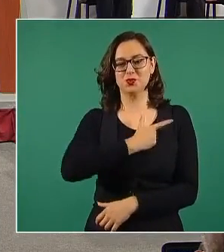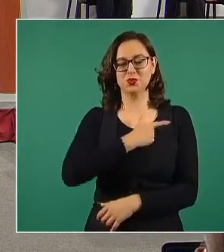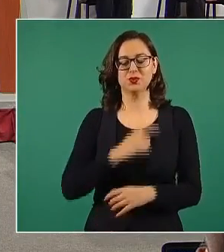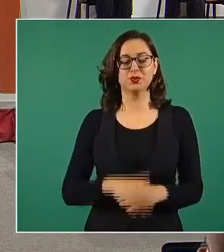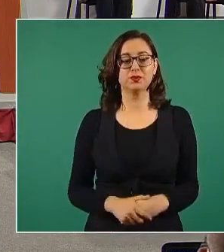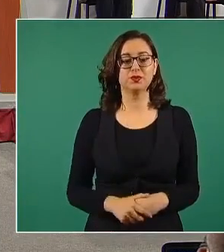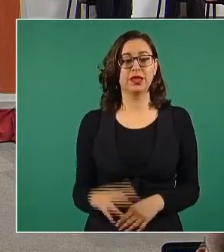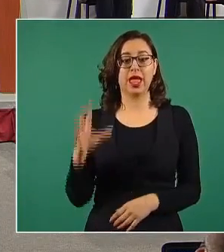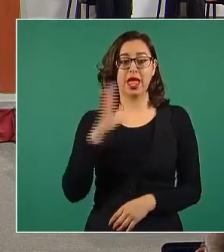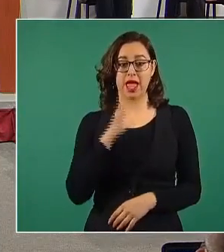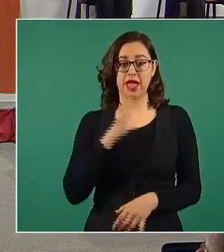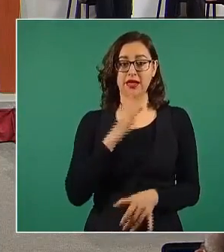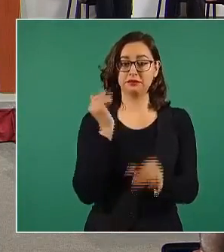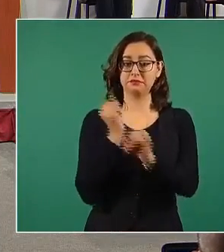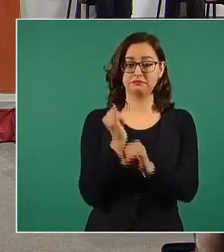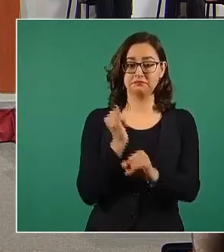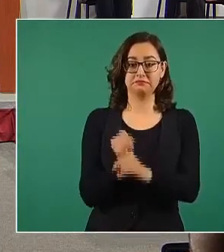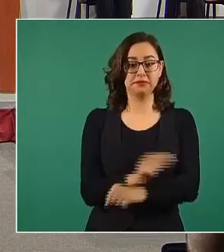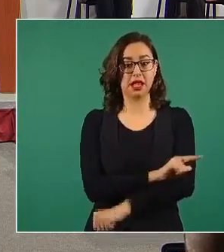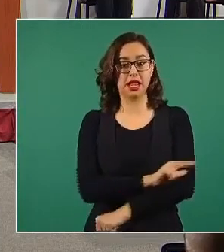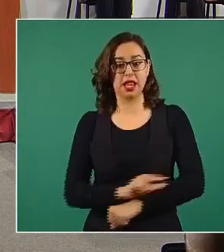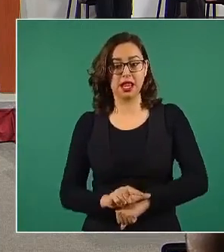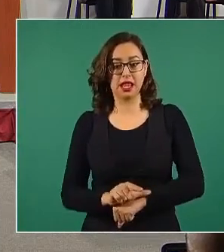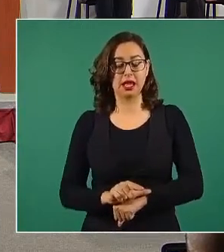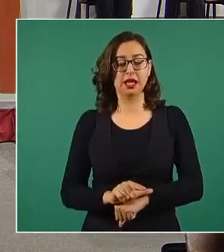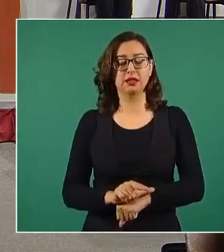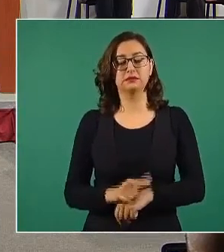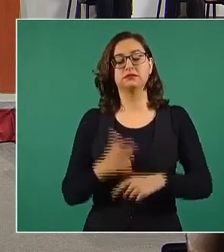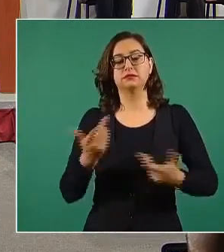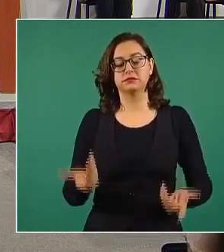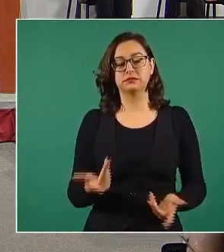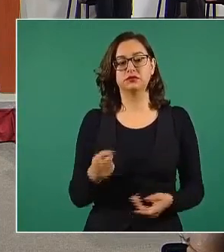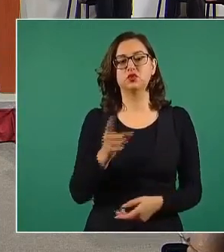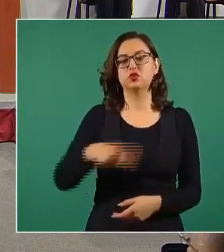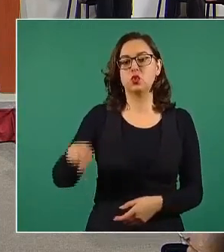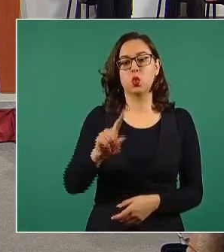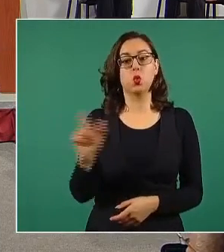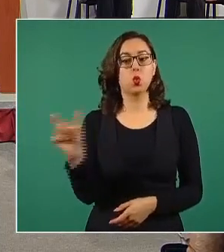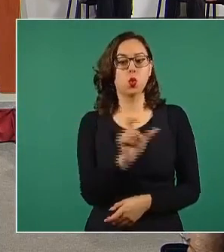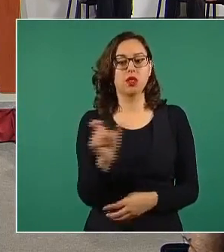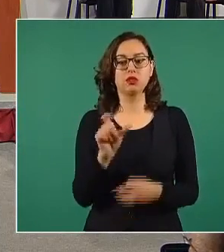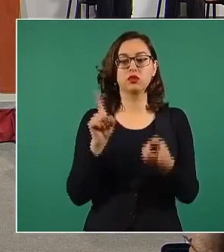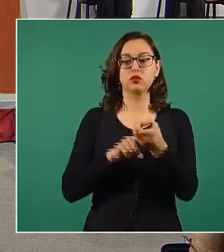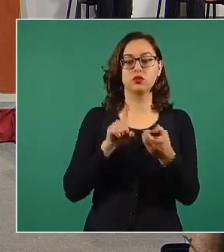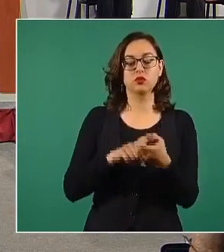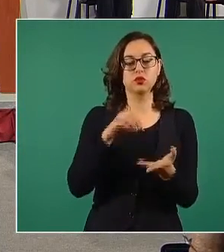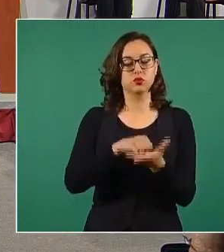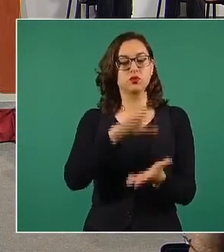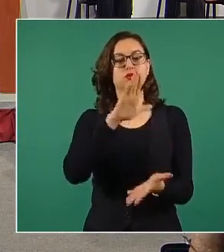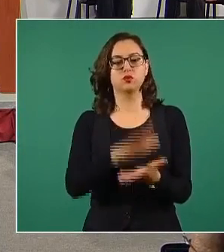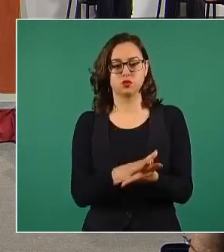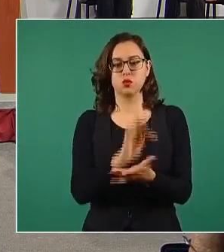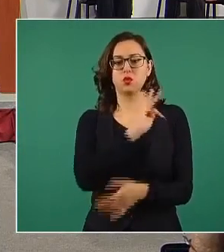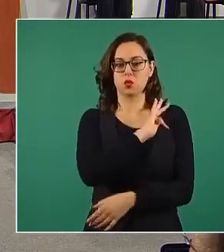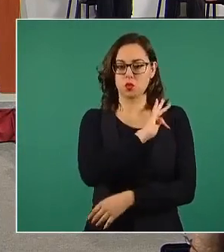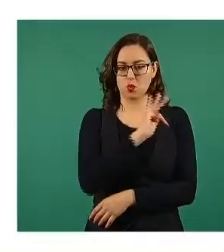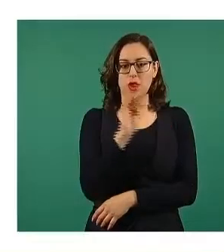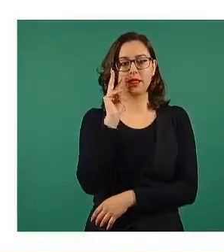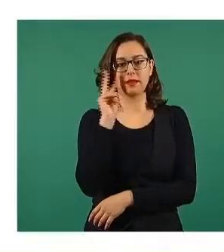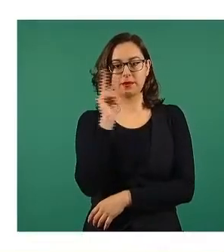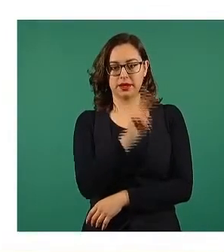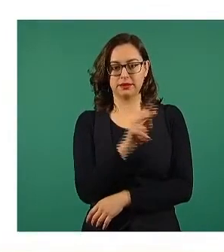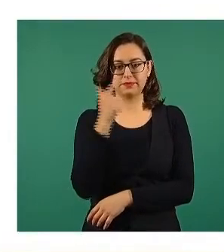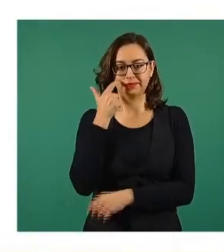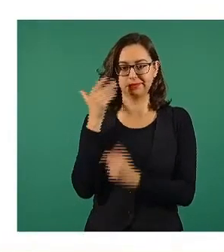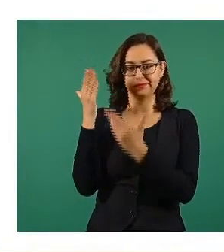link para que las personas sepan cuándo y dónde les toca su registro. Entonces, aquí está el link,